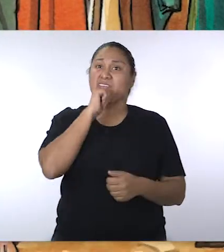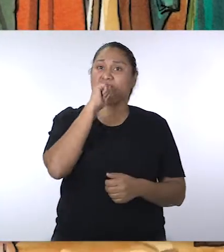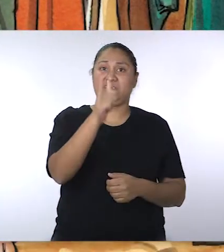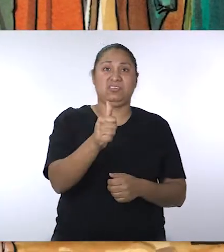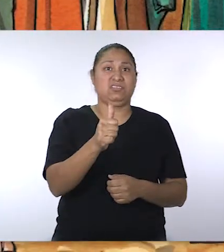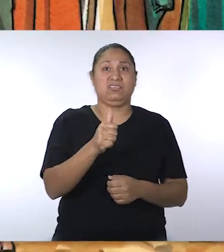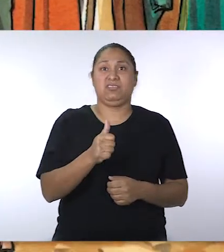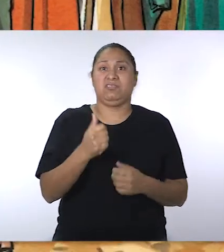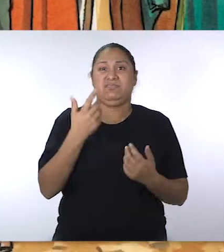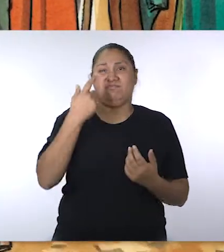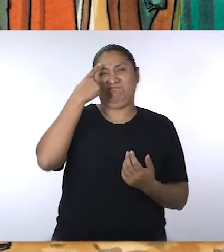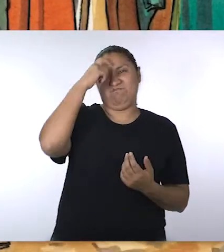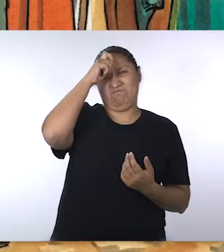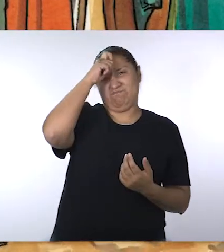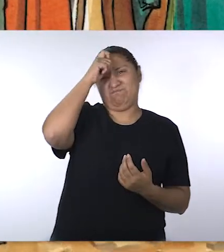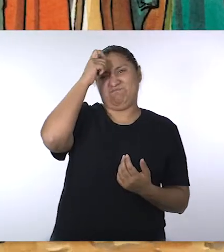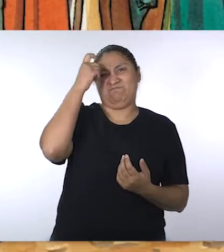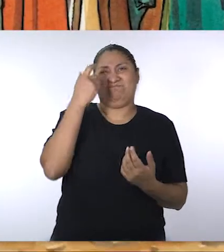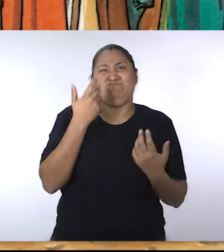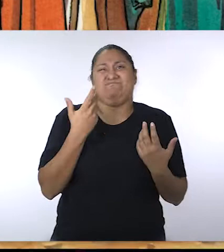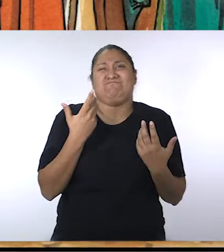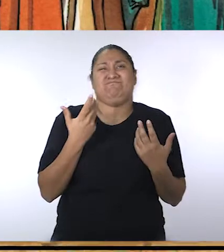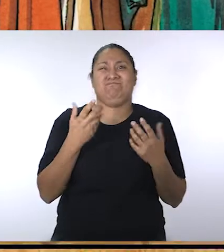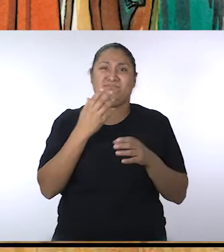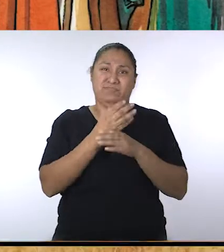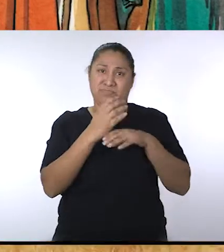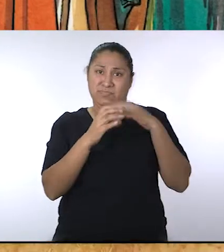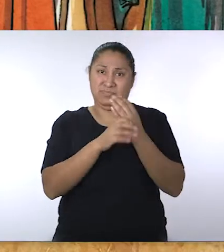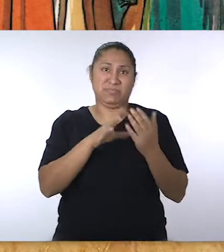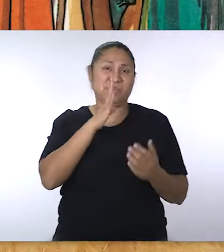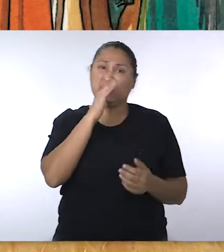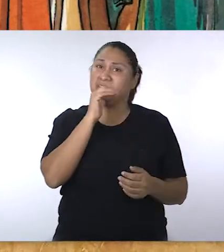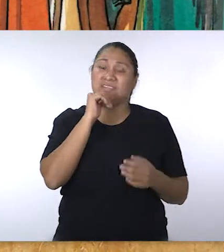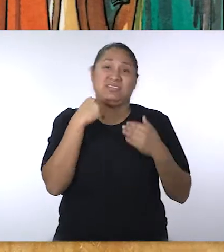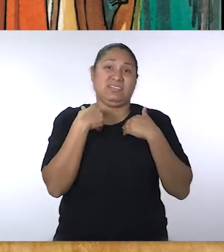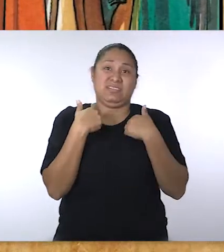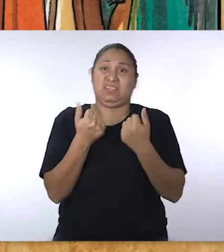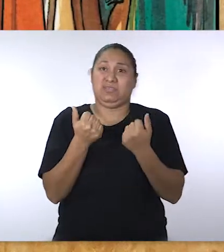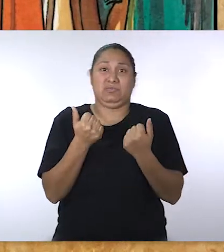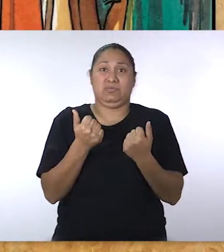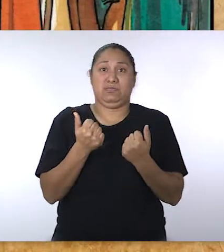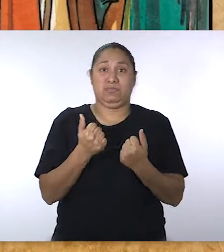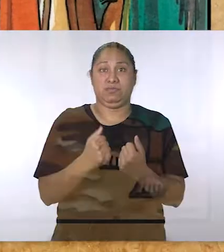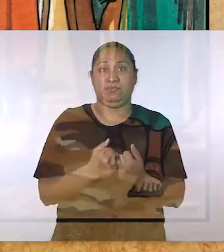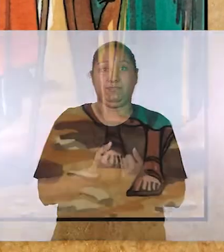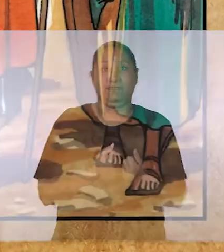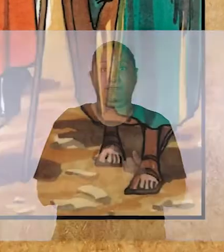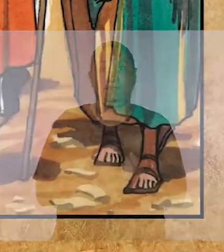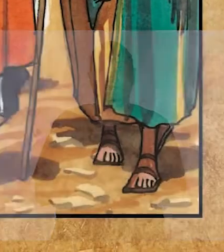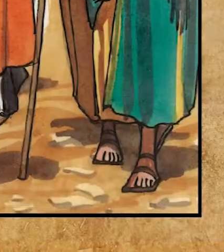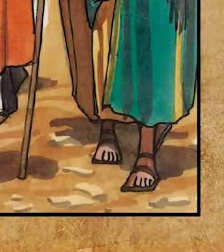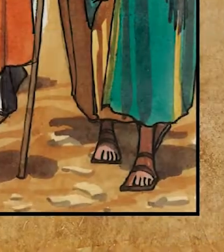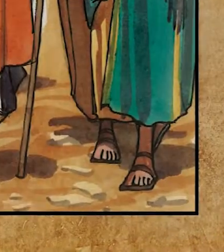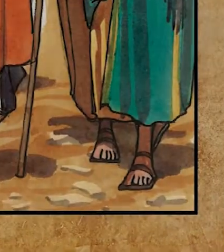esto, ni sabían de qué les hablaba, pues eran cosas que no podían comprender.